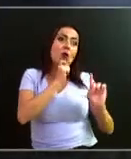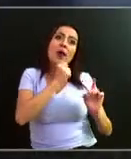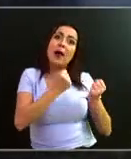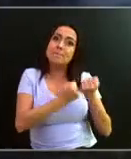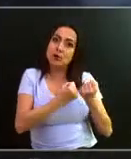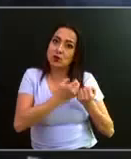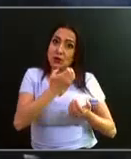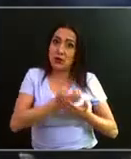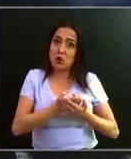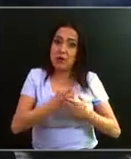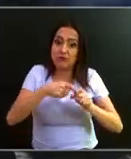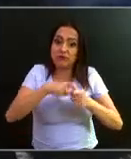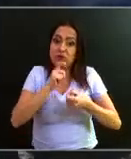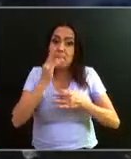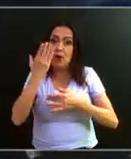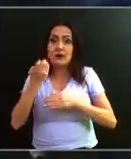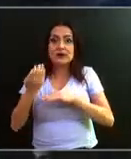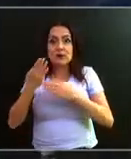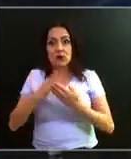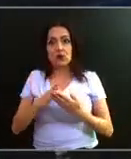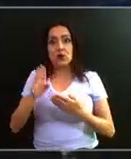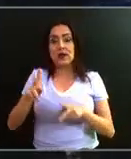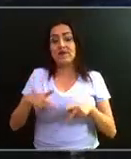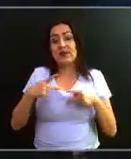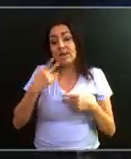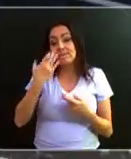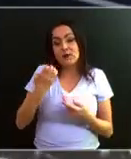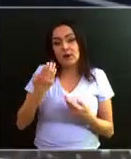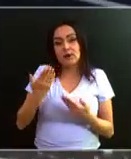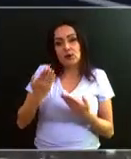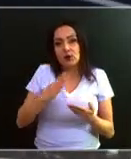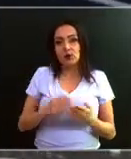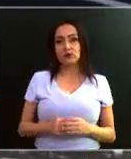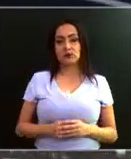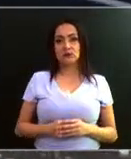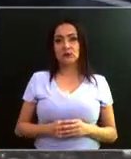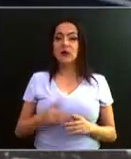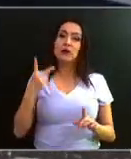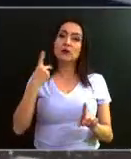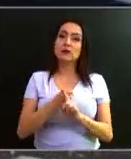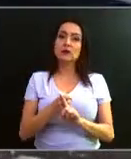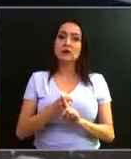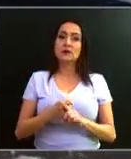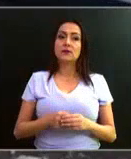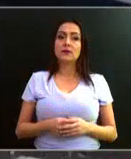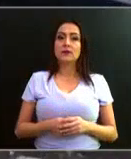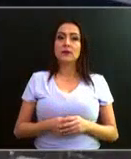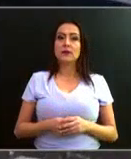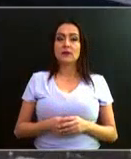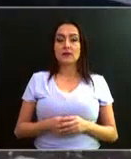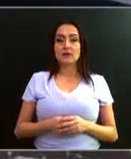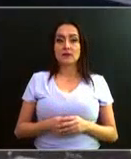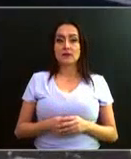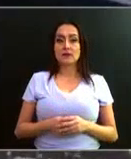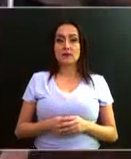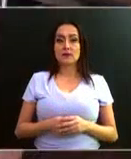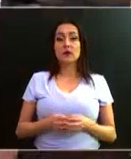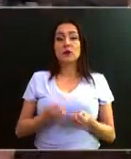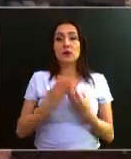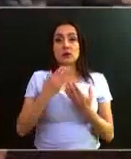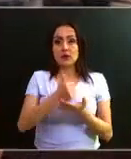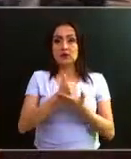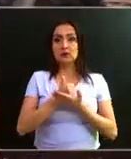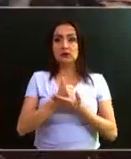a este miembro de su familia en sus vidas porque ha fallecido en un accidente de tránsito. Y por supuesto que de mucha